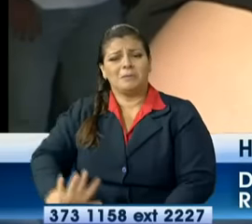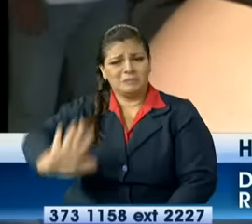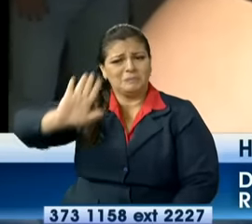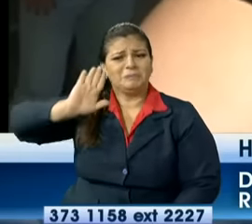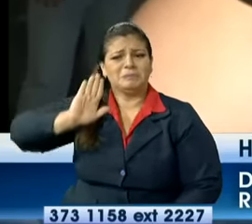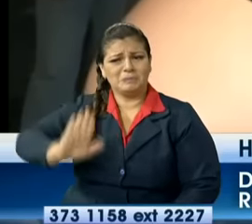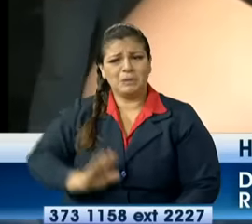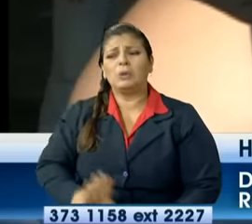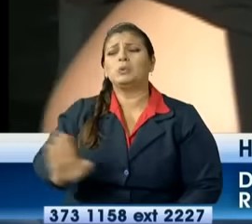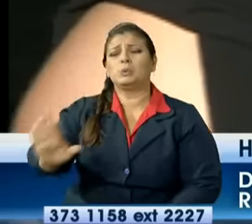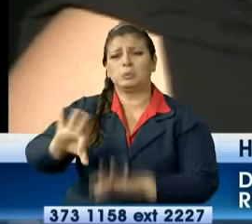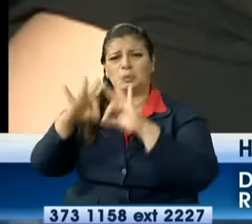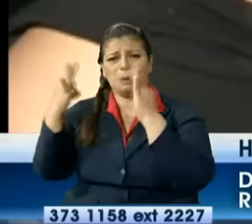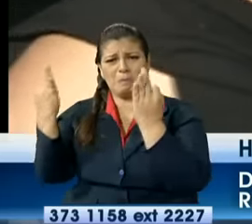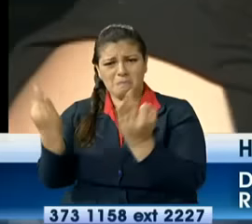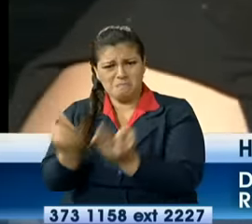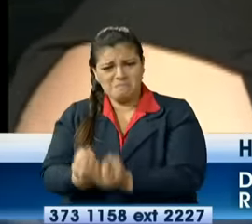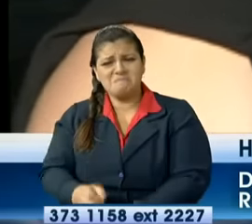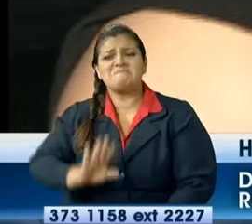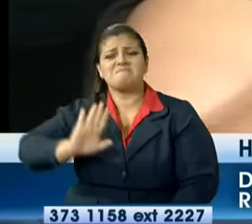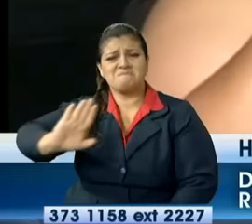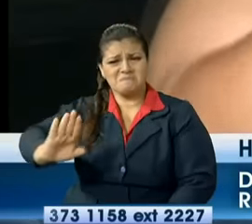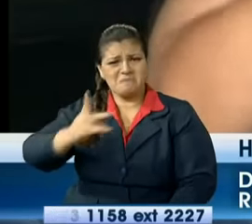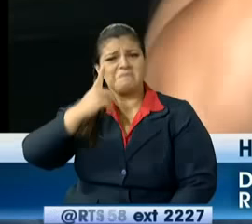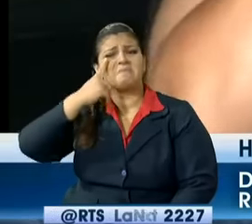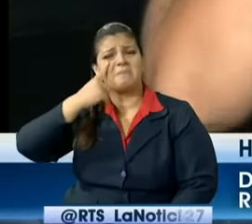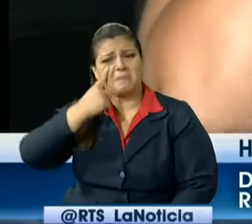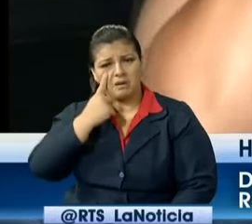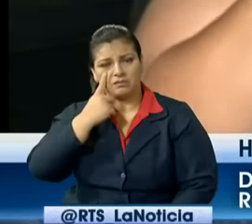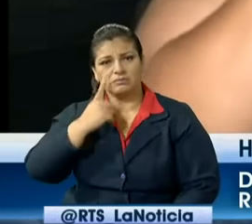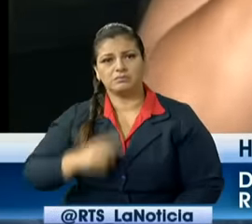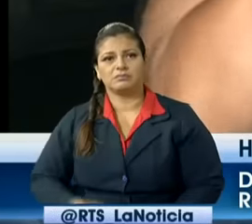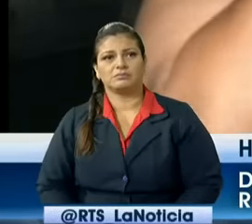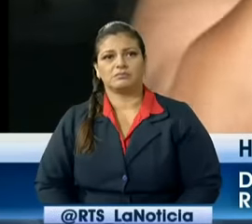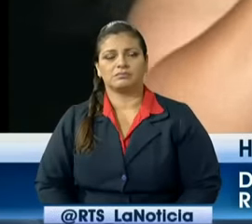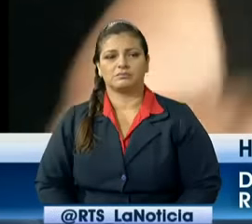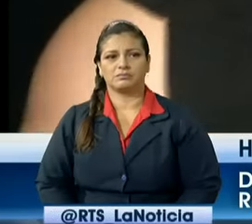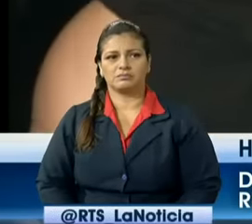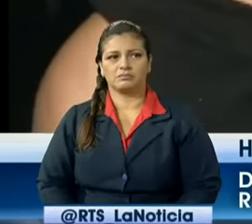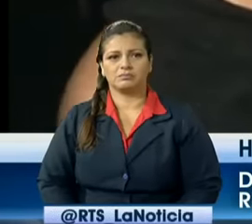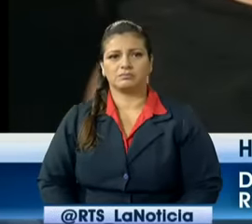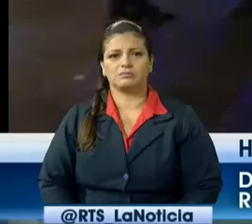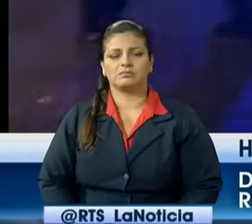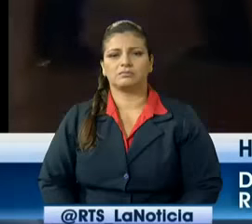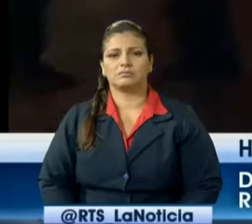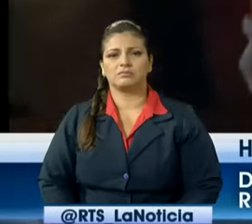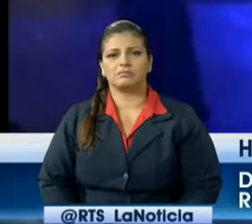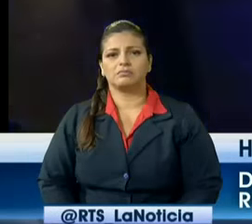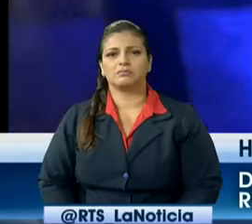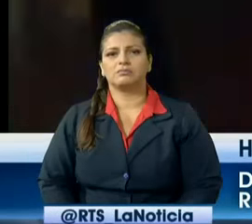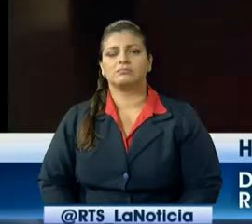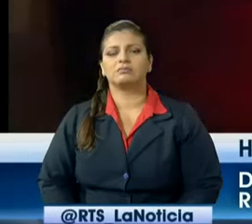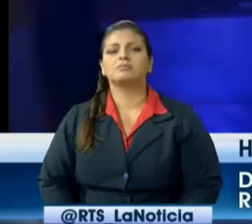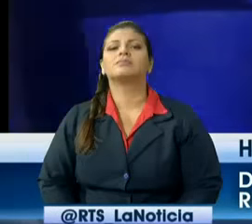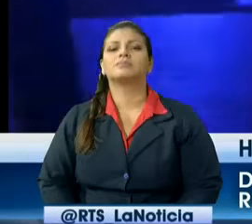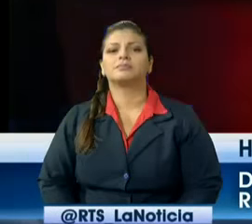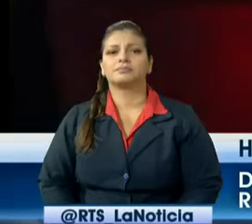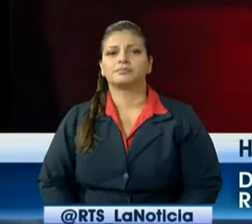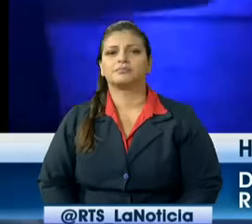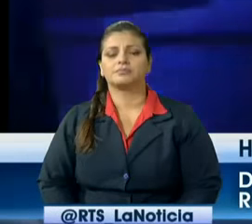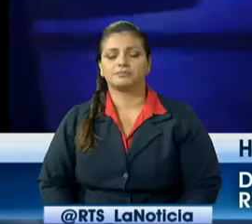se van a acordar toda su vida y va a ver su familia, con su familia van a sufrir ellos también. La acompañante del